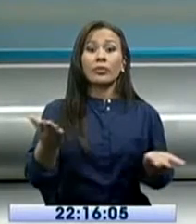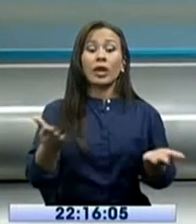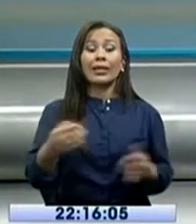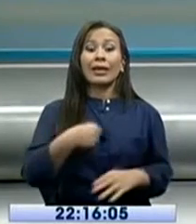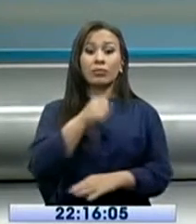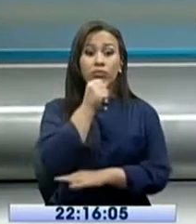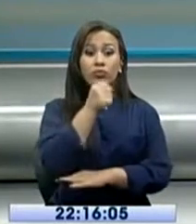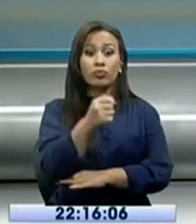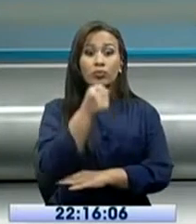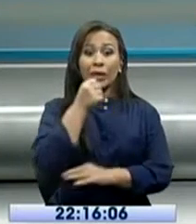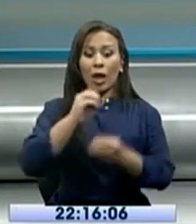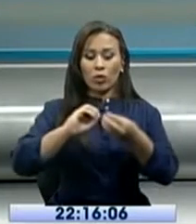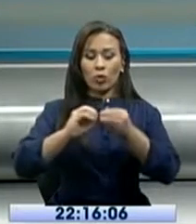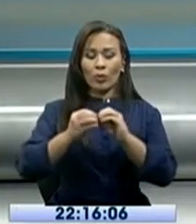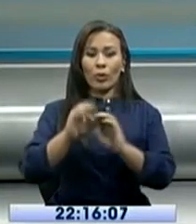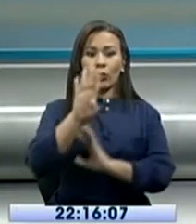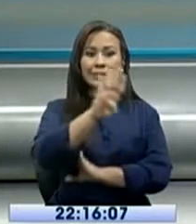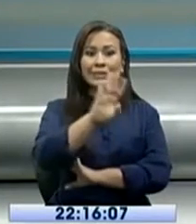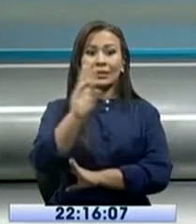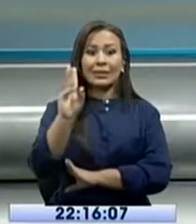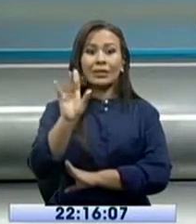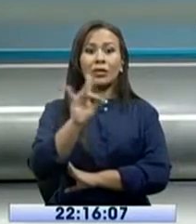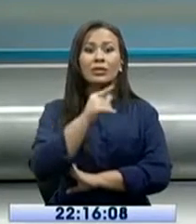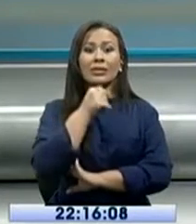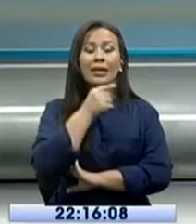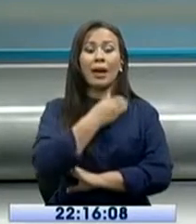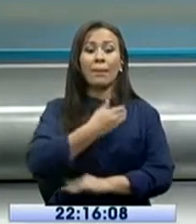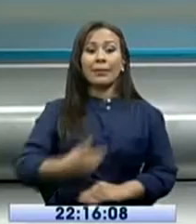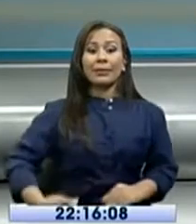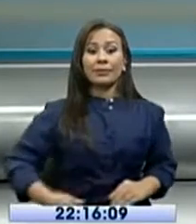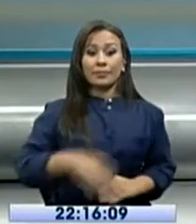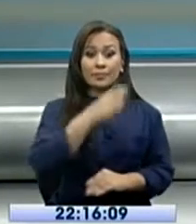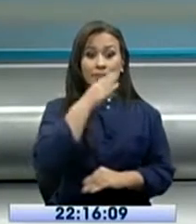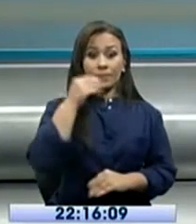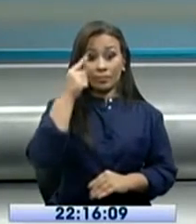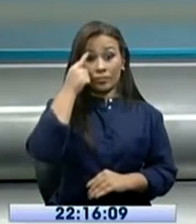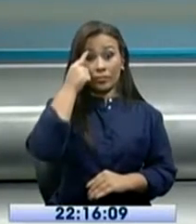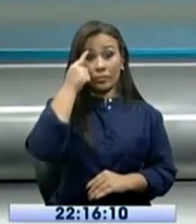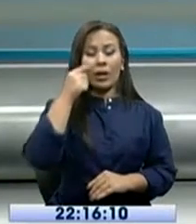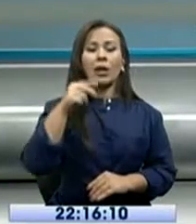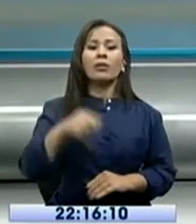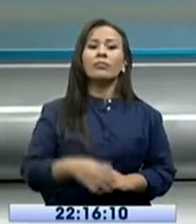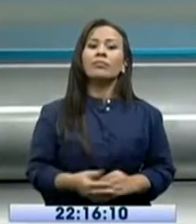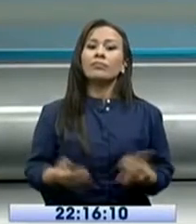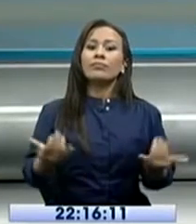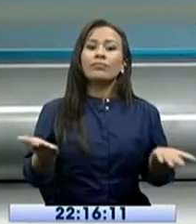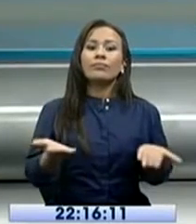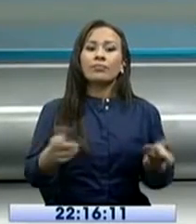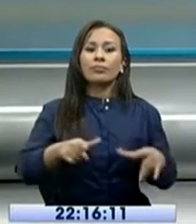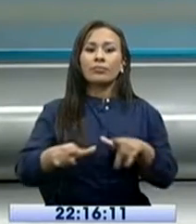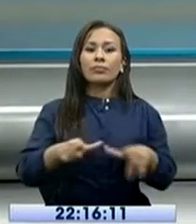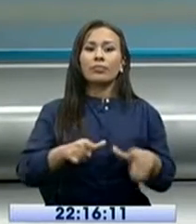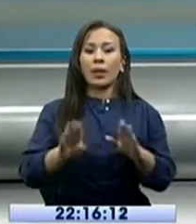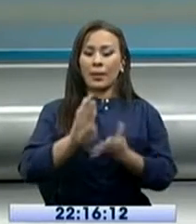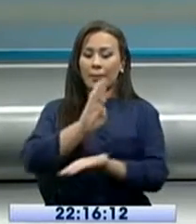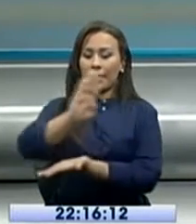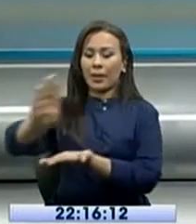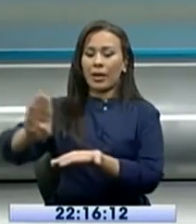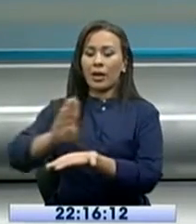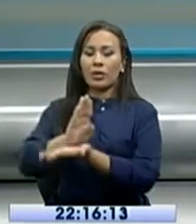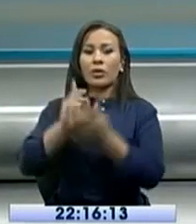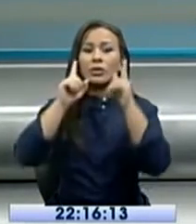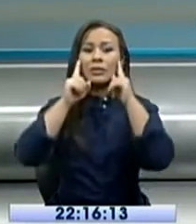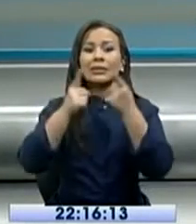Democracia Ciudadana número 468 fue encabezado por el presidente de la República, Rafael Correa, y se llevó a cabo desde el barrio San José,